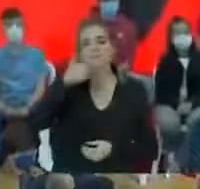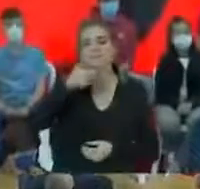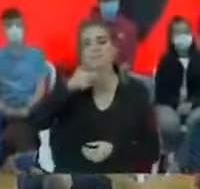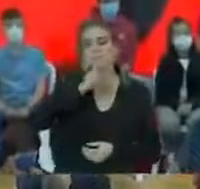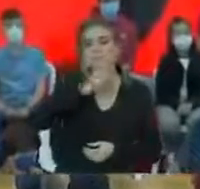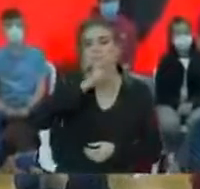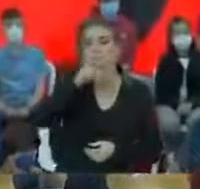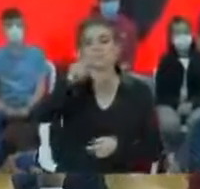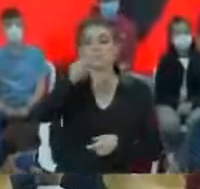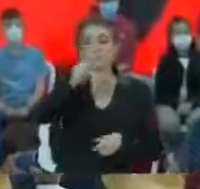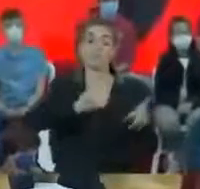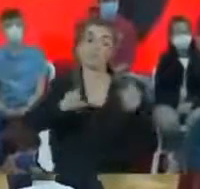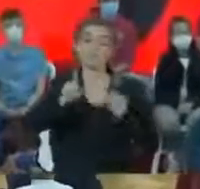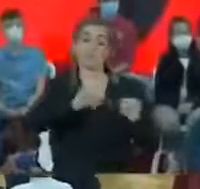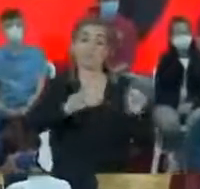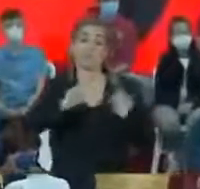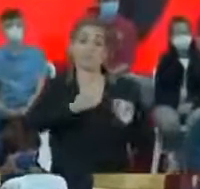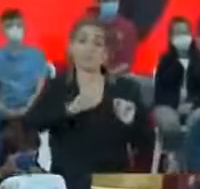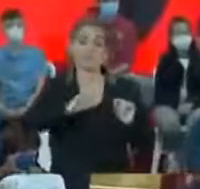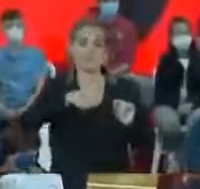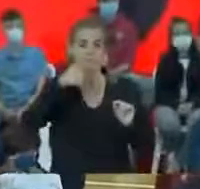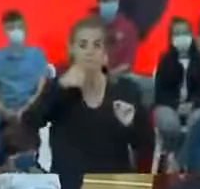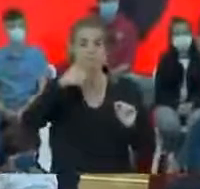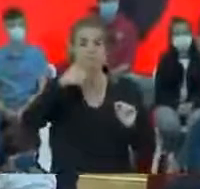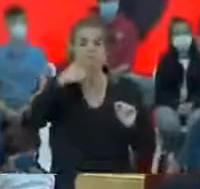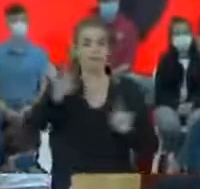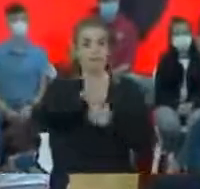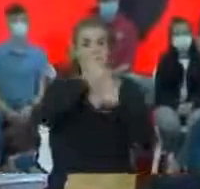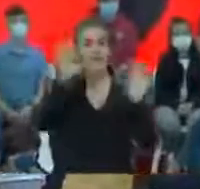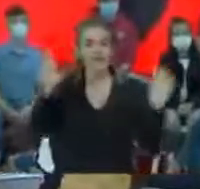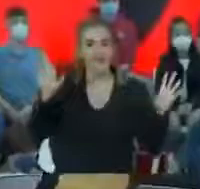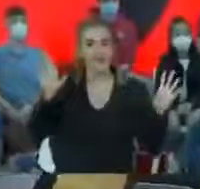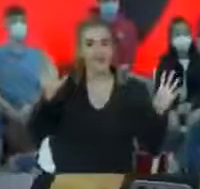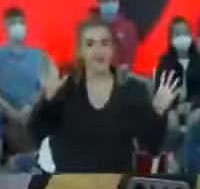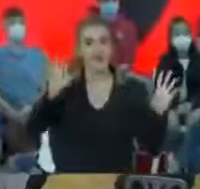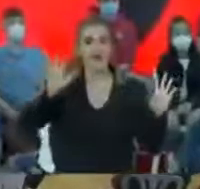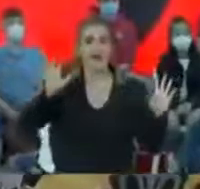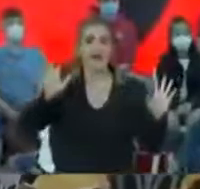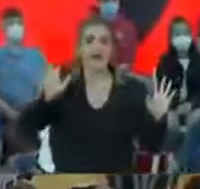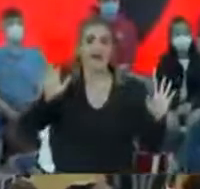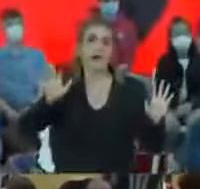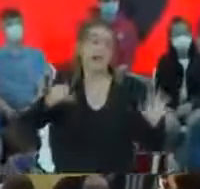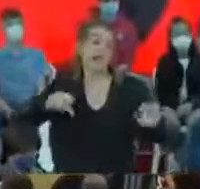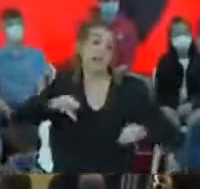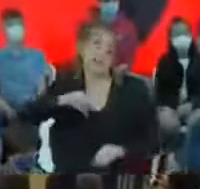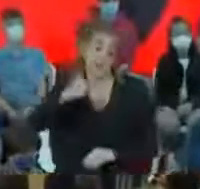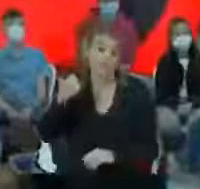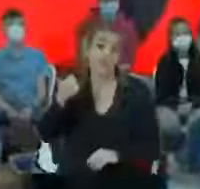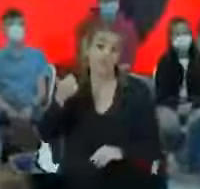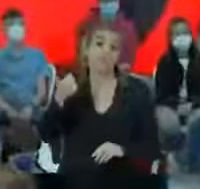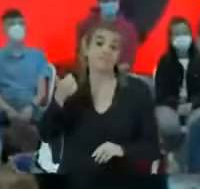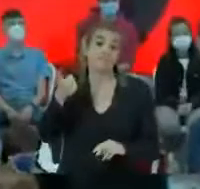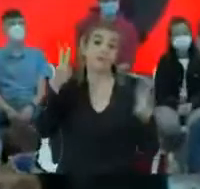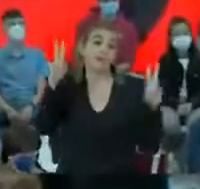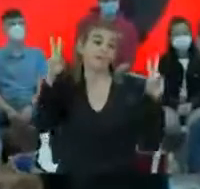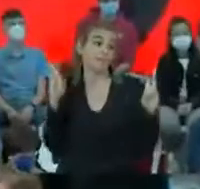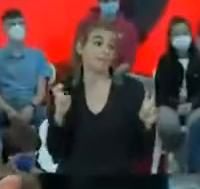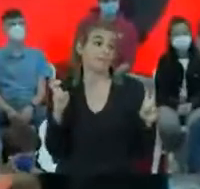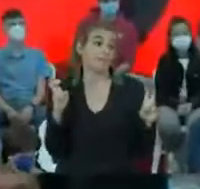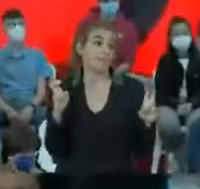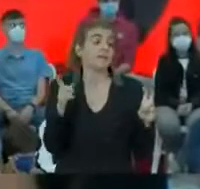pero también la que tomé con mayor convicción, fue la de aprobar el estado de alarma y confinar a la ciudadanía